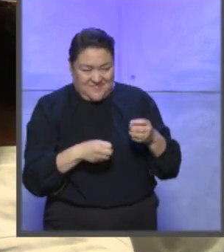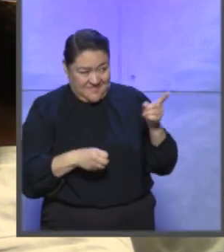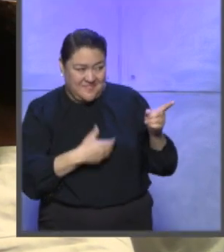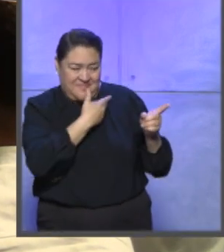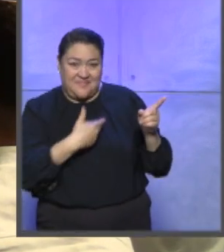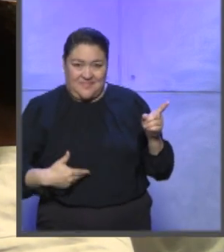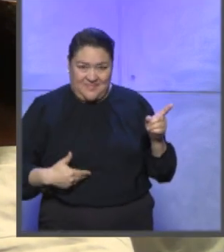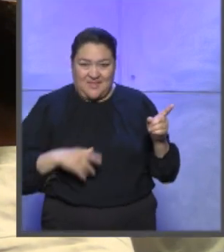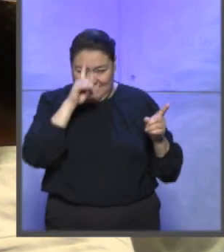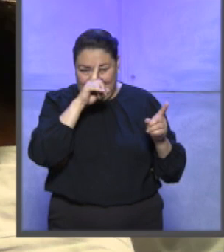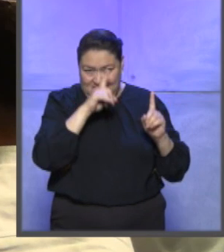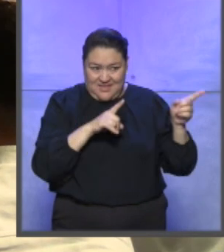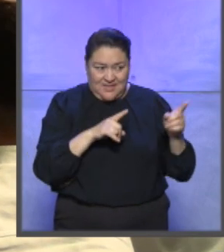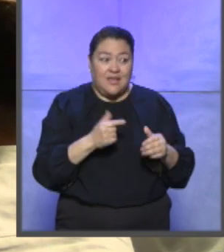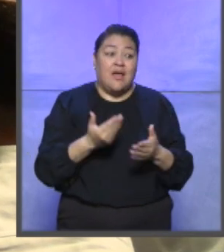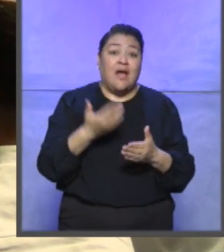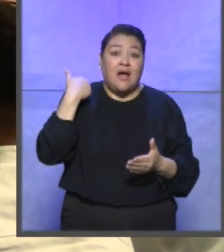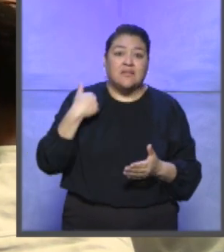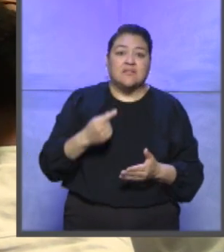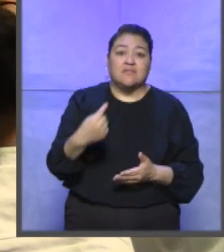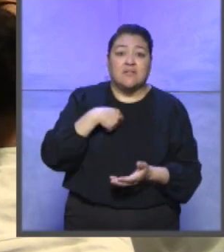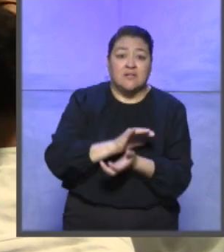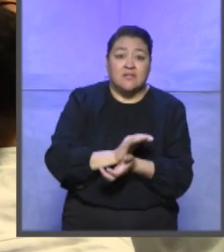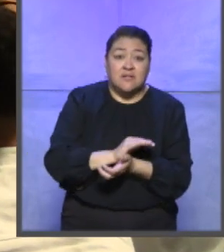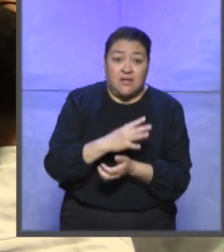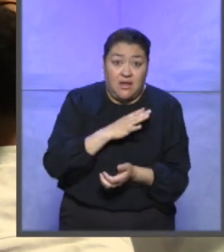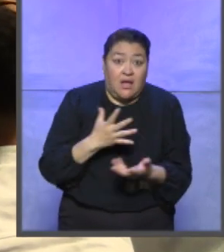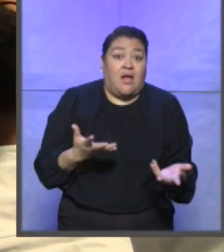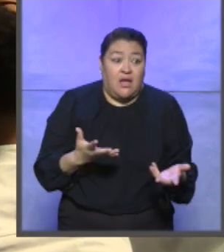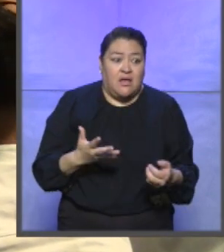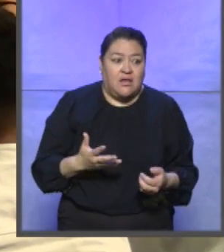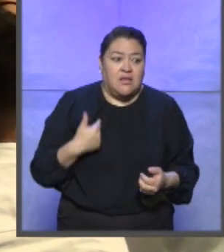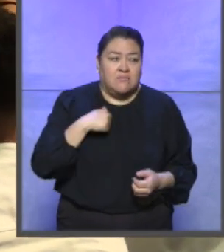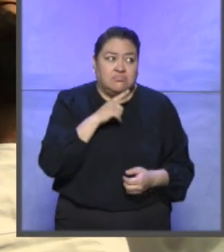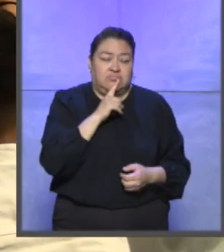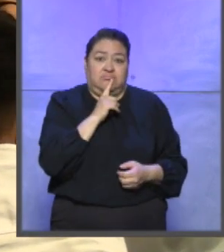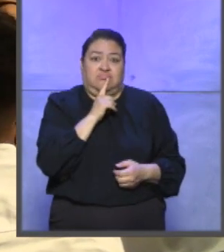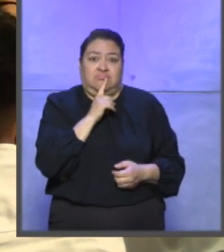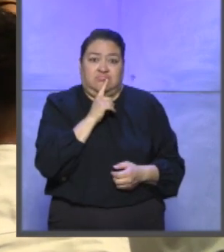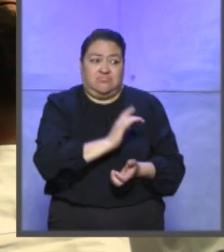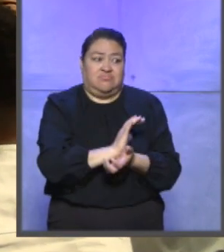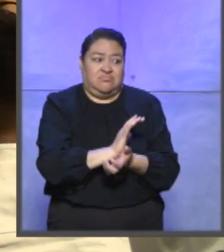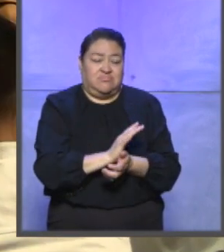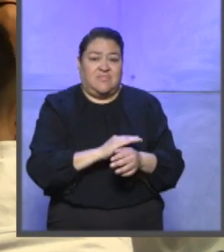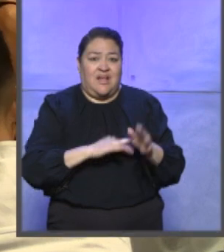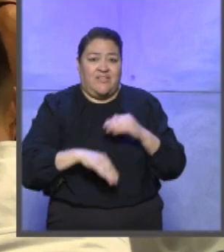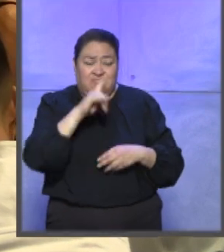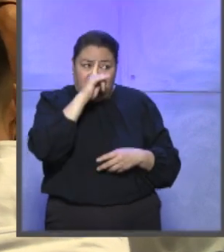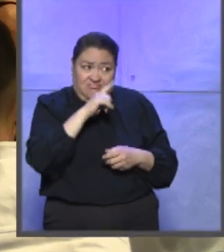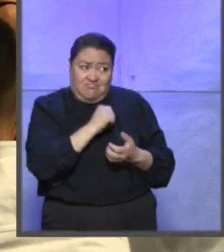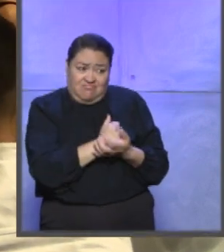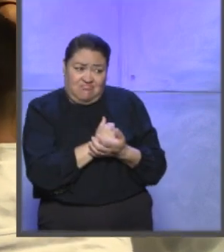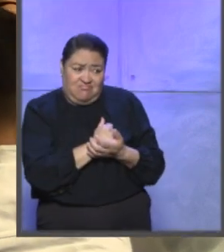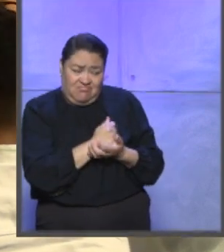magistrada y la presidenta consejera, ¿cuántos no hemos sido discriminados en nuestra vida? Entonces muchas veces queda guardado, y a veces queda guardado, a veces hasta en nuestros